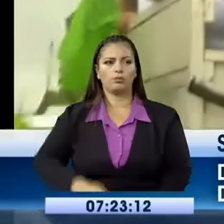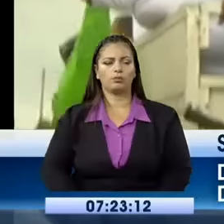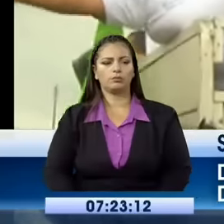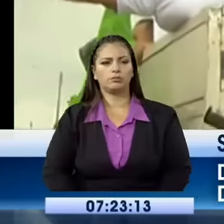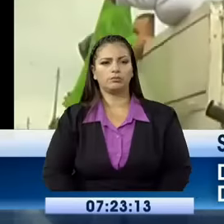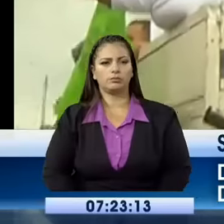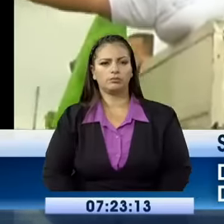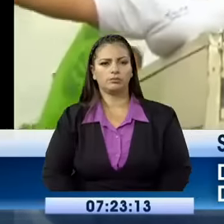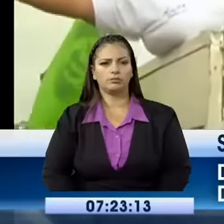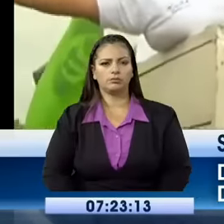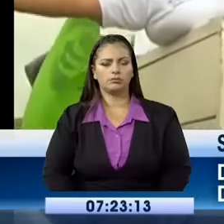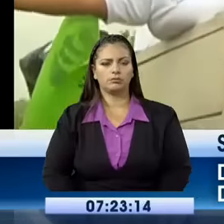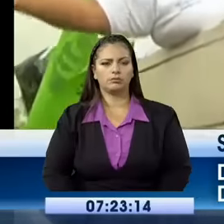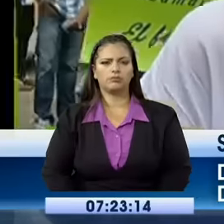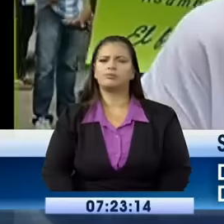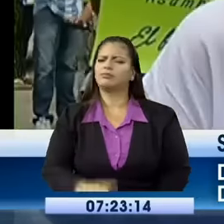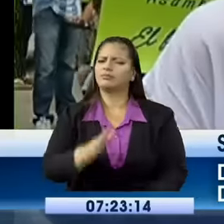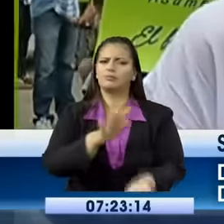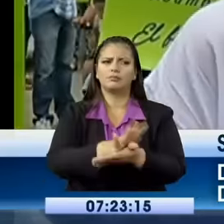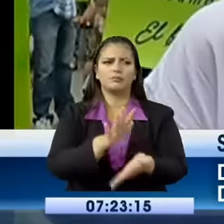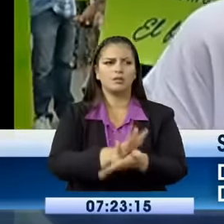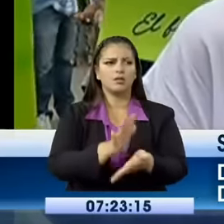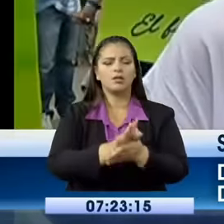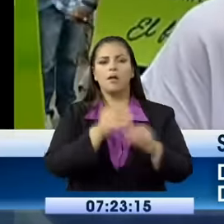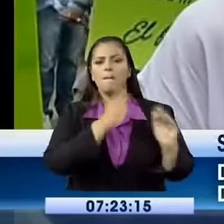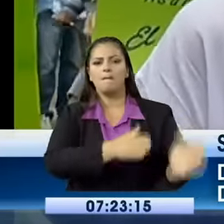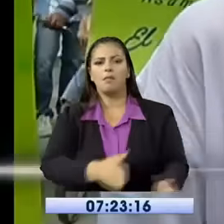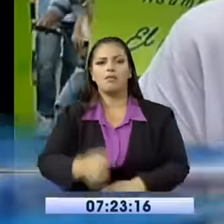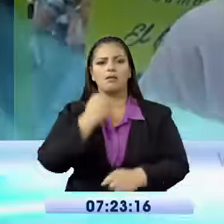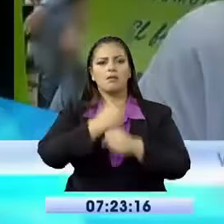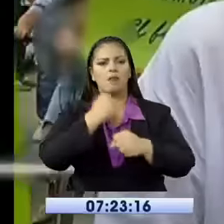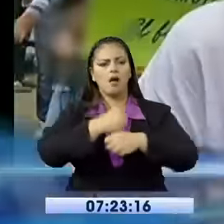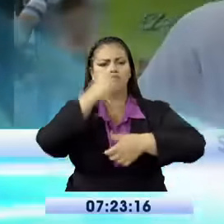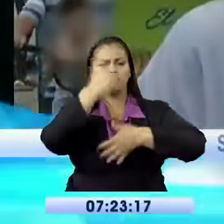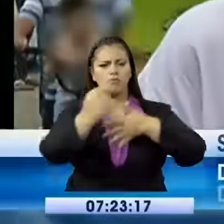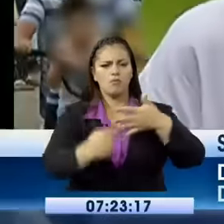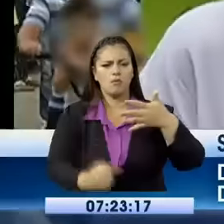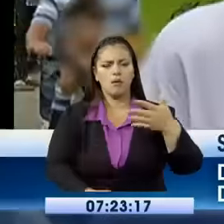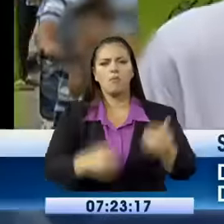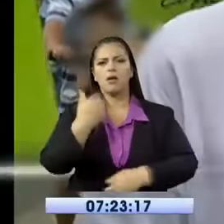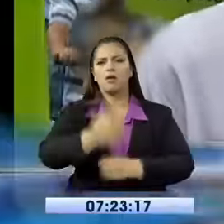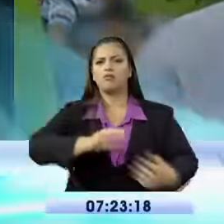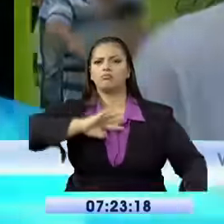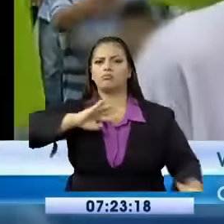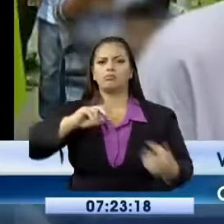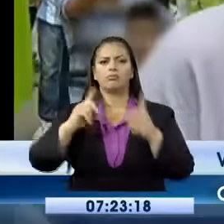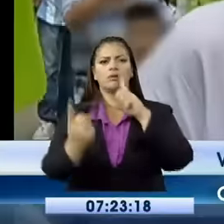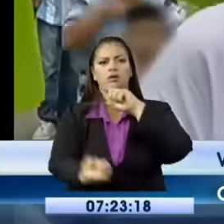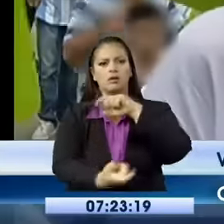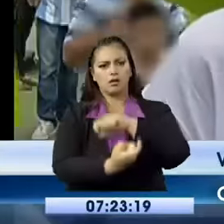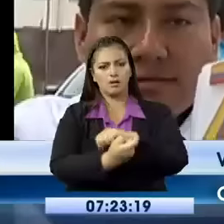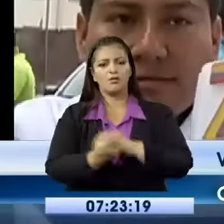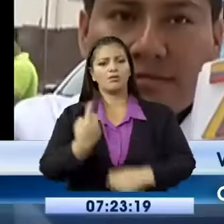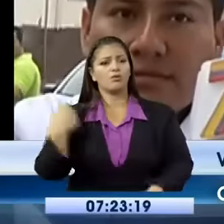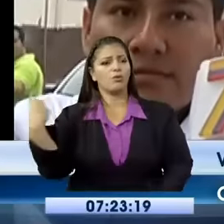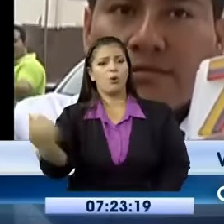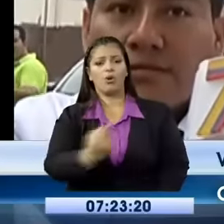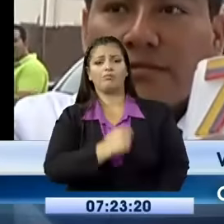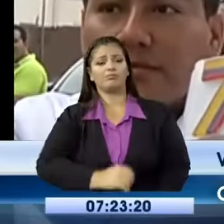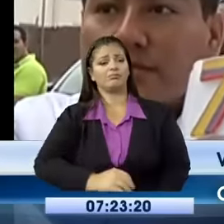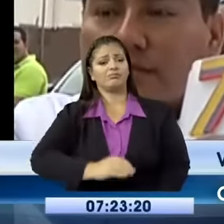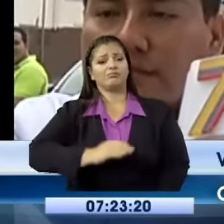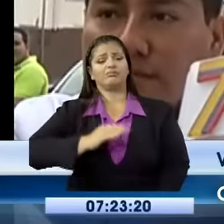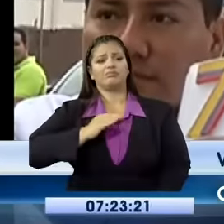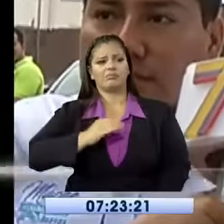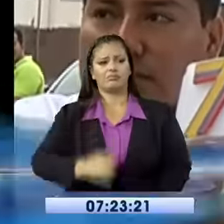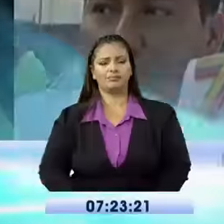lativa tenemos muchas obras muchos hitos muchas políticas y muchos cambios trascendentales por los cuales nos tenemos que sentir orgullosos nosotros seguimos